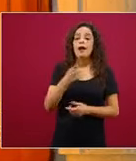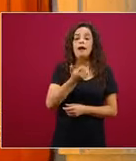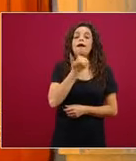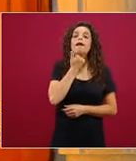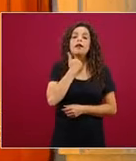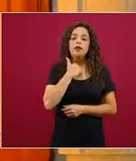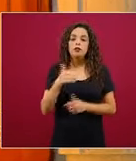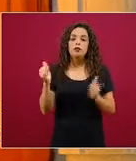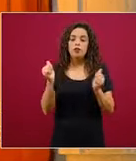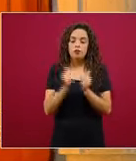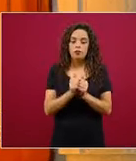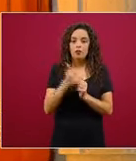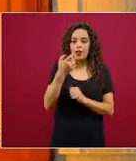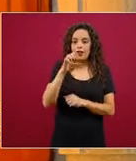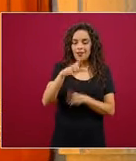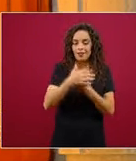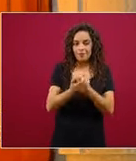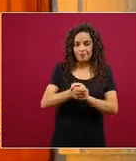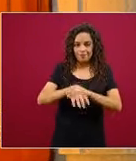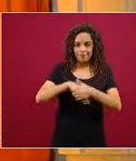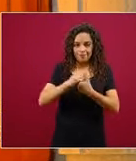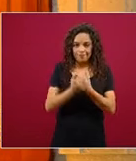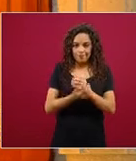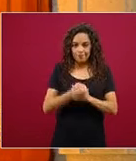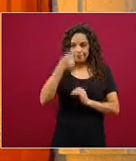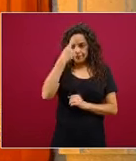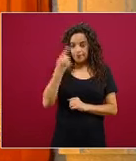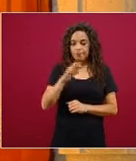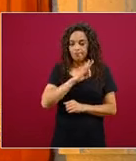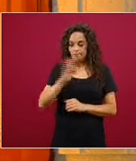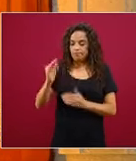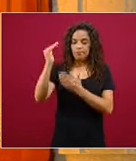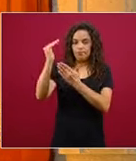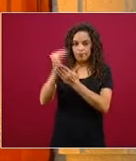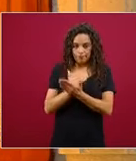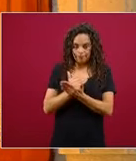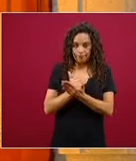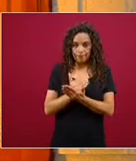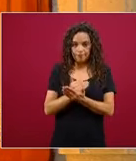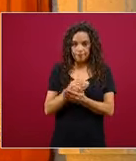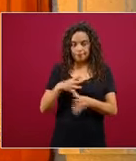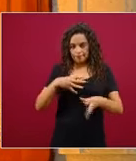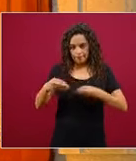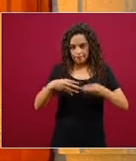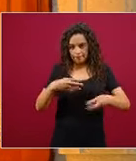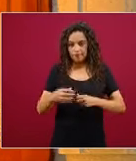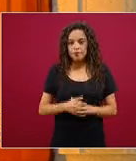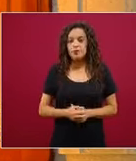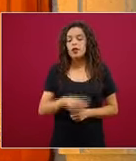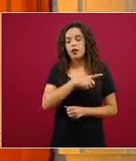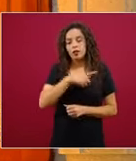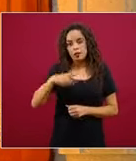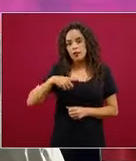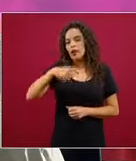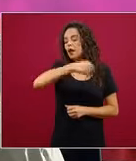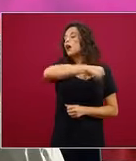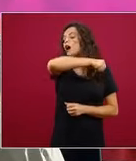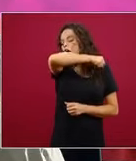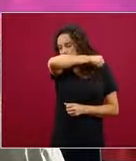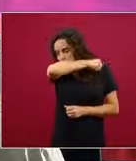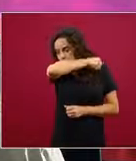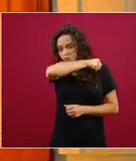un mínimo de 60% para que pueda tener la acción esperada. El estornudo de etiqueta, que es el